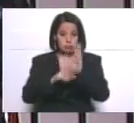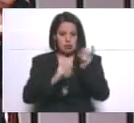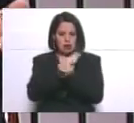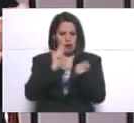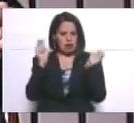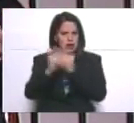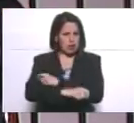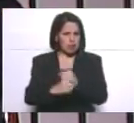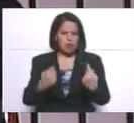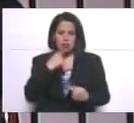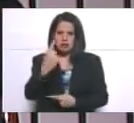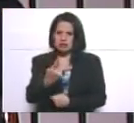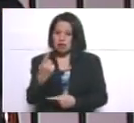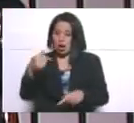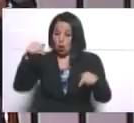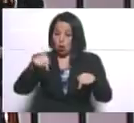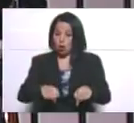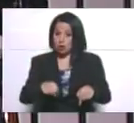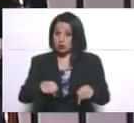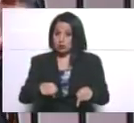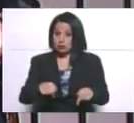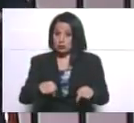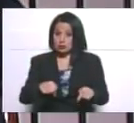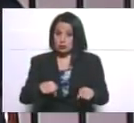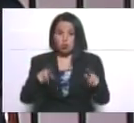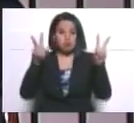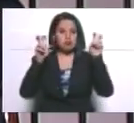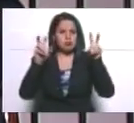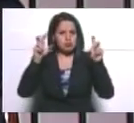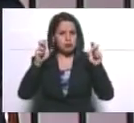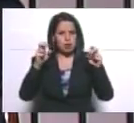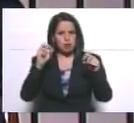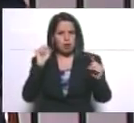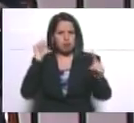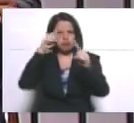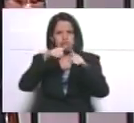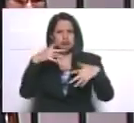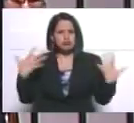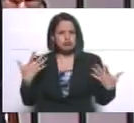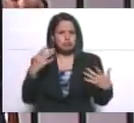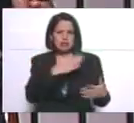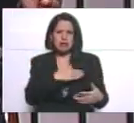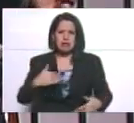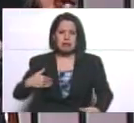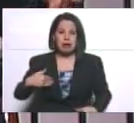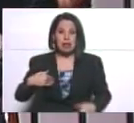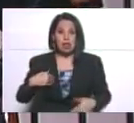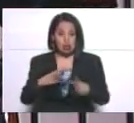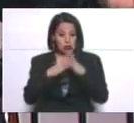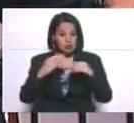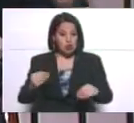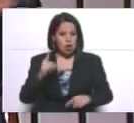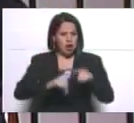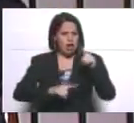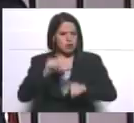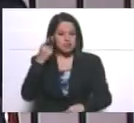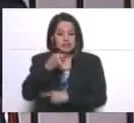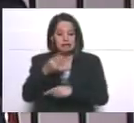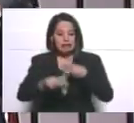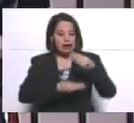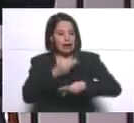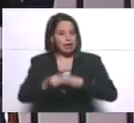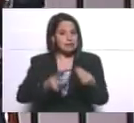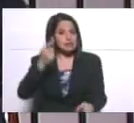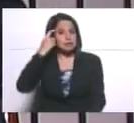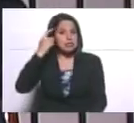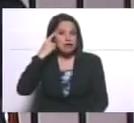si nos estuviese diciendo hoy, para estos nuevos retos que tenemos, por todo lo que tenemos por hacer. Así es.